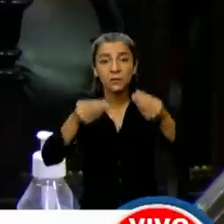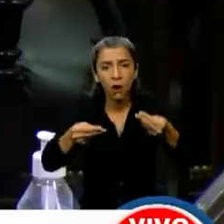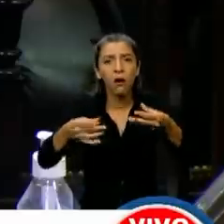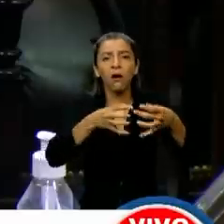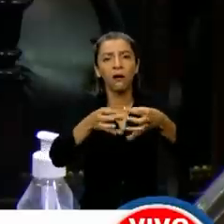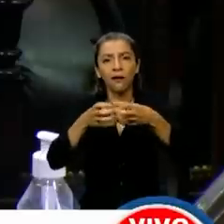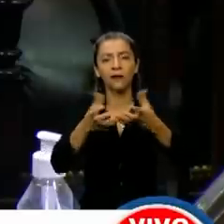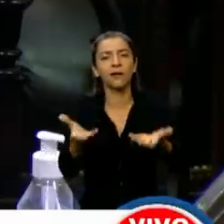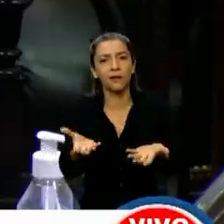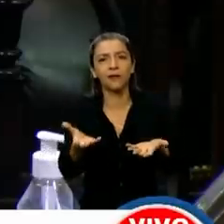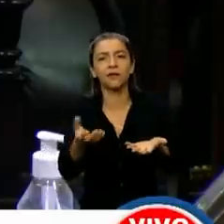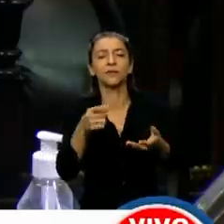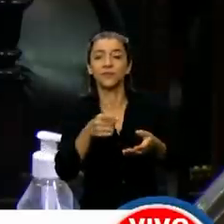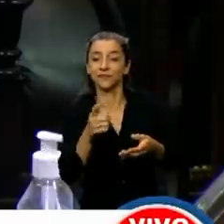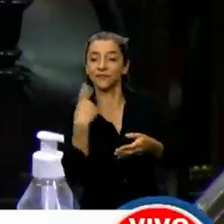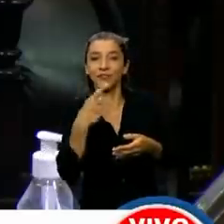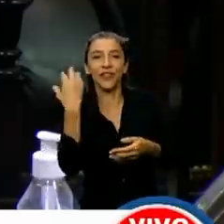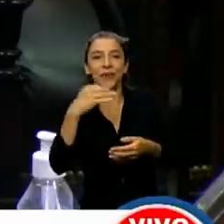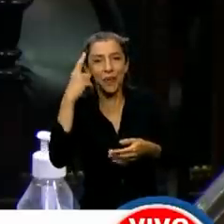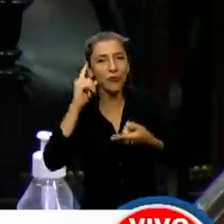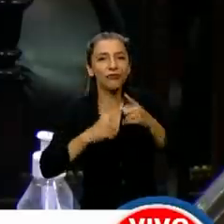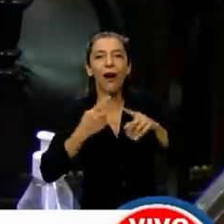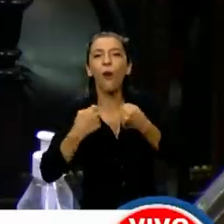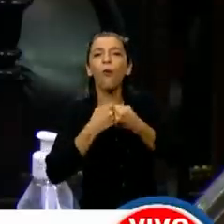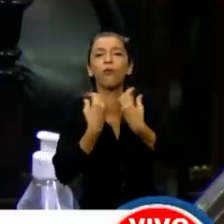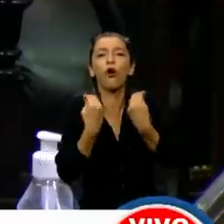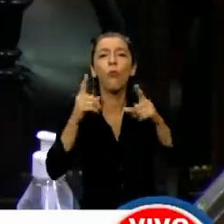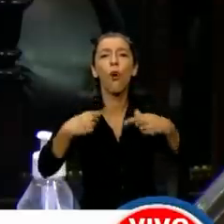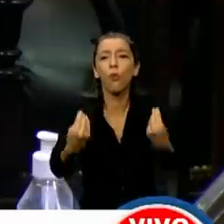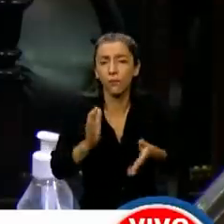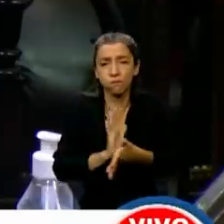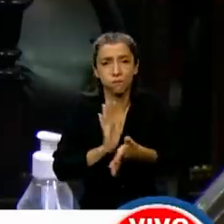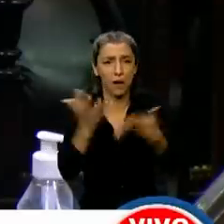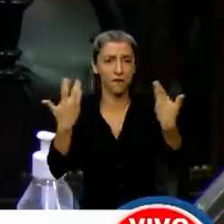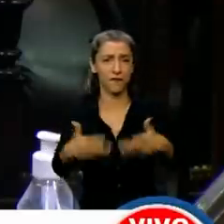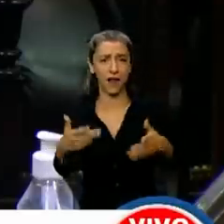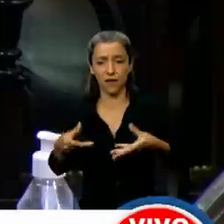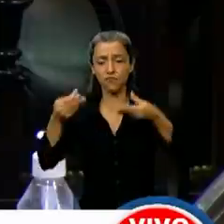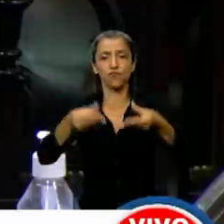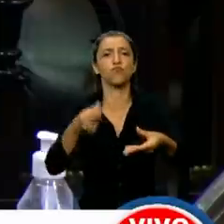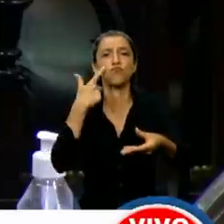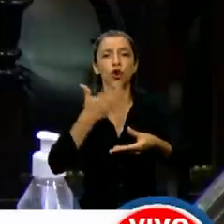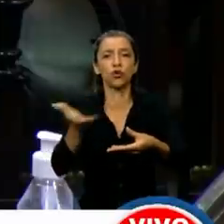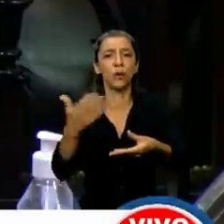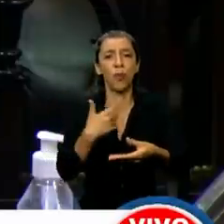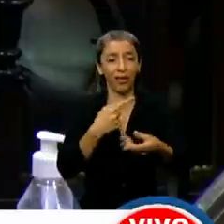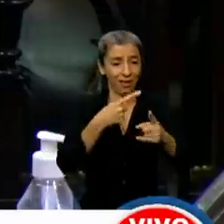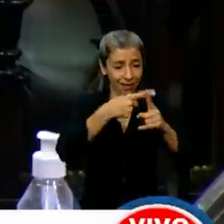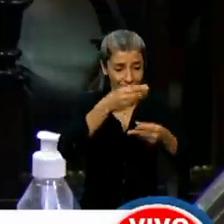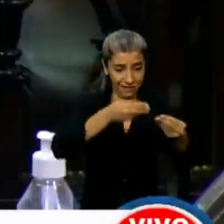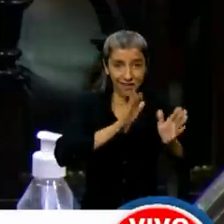de una práctica política antes que nada sincera las inconsistencias son tantas que no puedo creer que son un